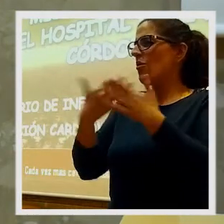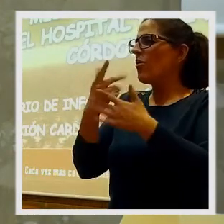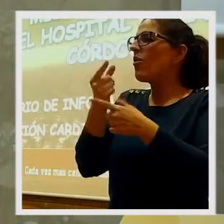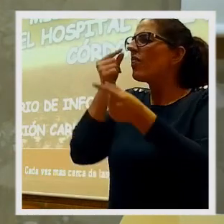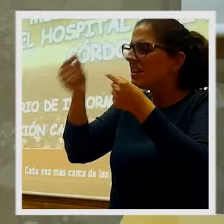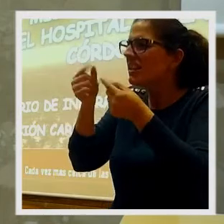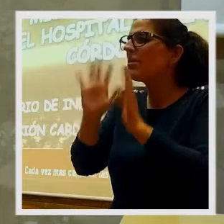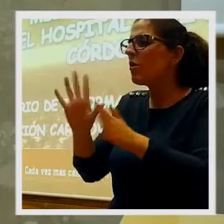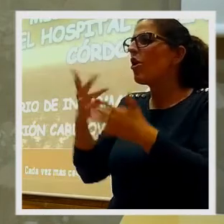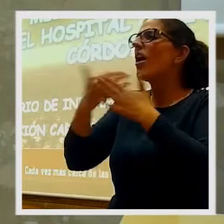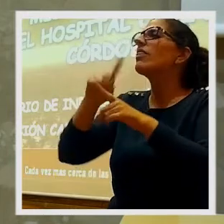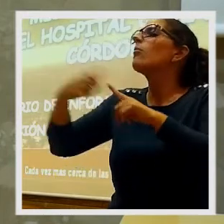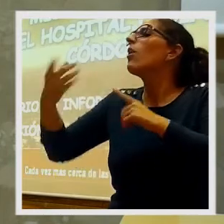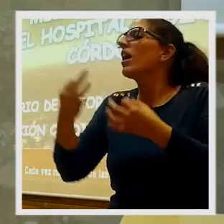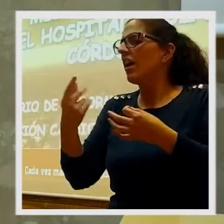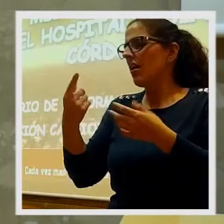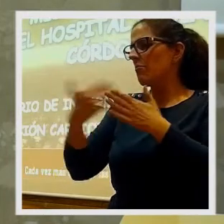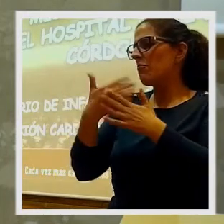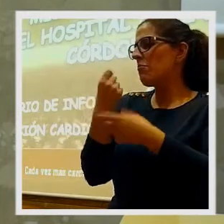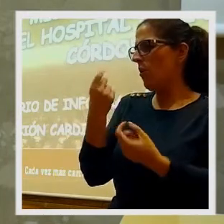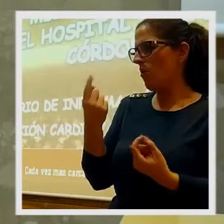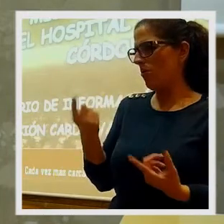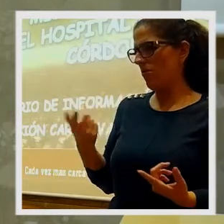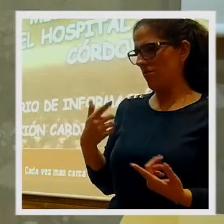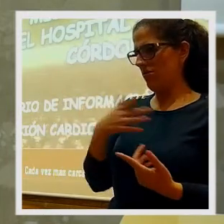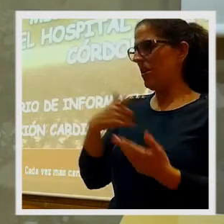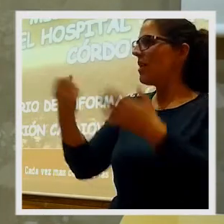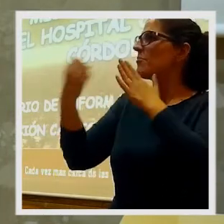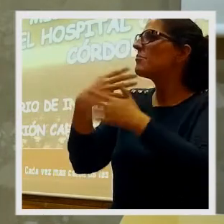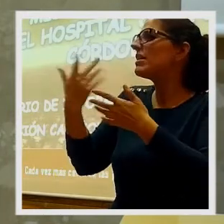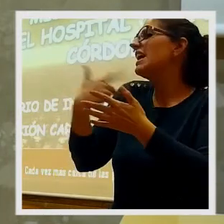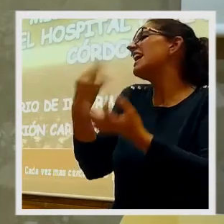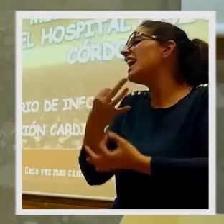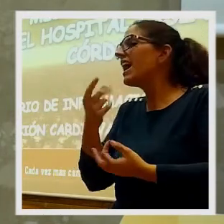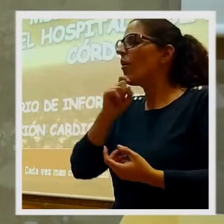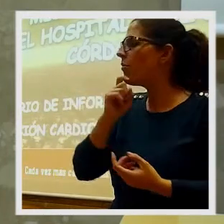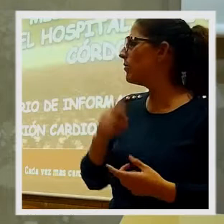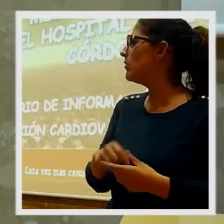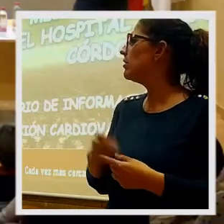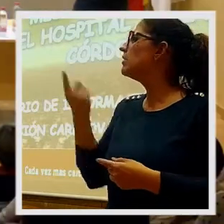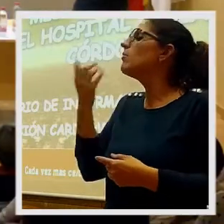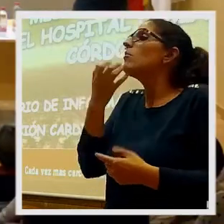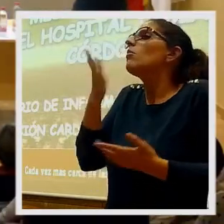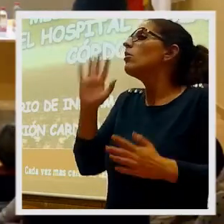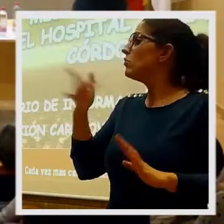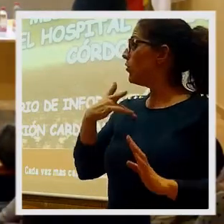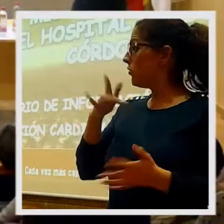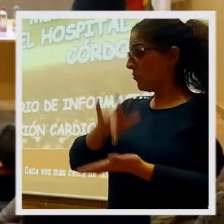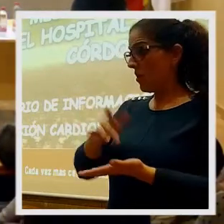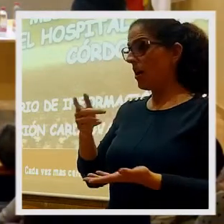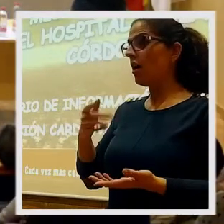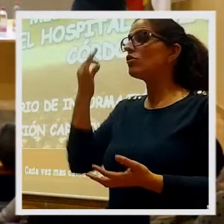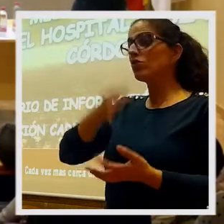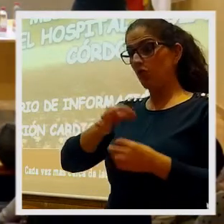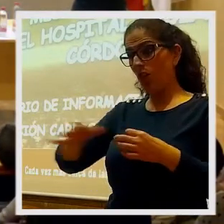cuentan detalles, pero a mi modo, vamos, como anécdota, contarles que todos los días cuando me